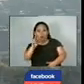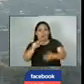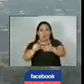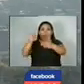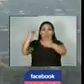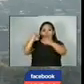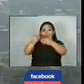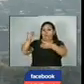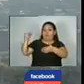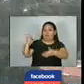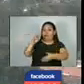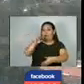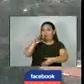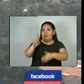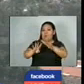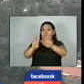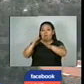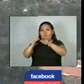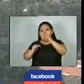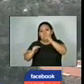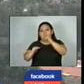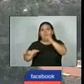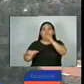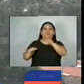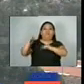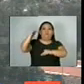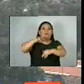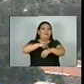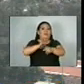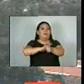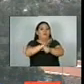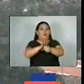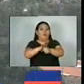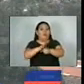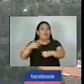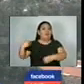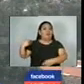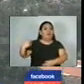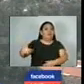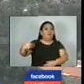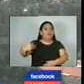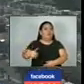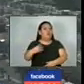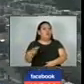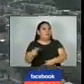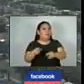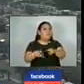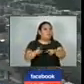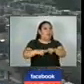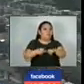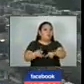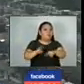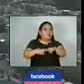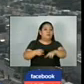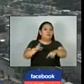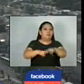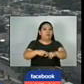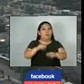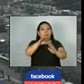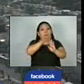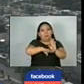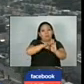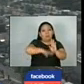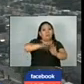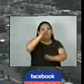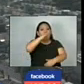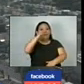2019, esto antes de la pandemia. Durante la última década, sus stocks de deuda externa se han duplicado. Los países de renta